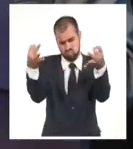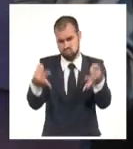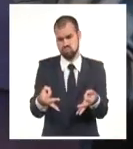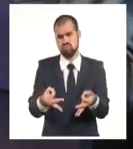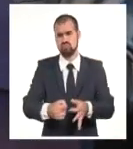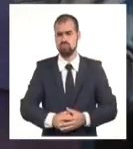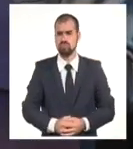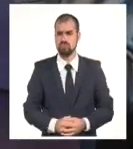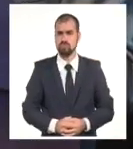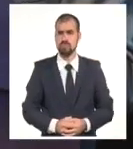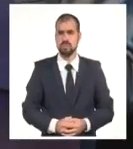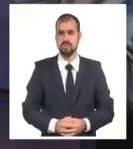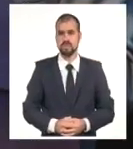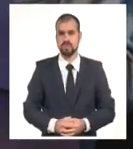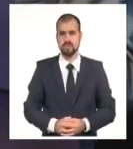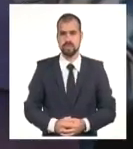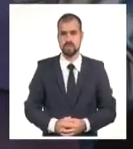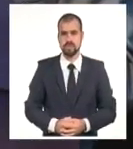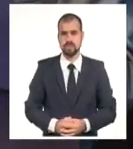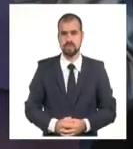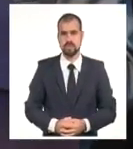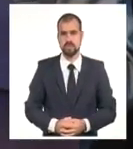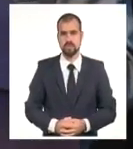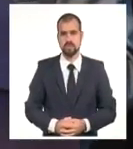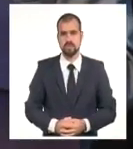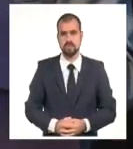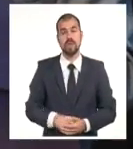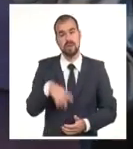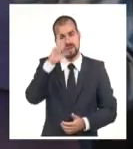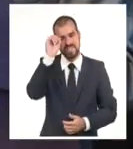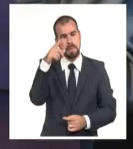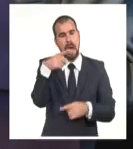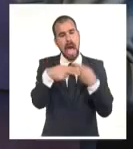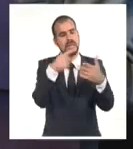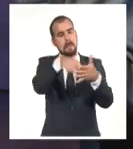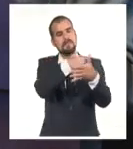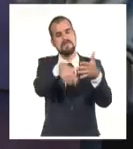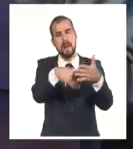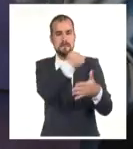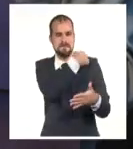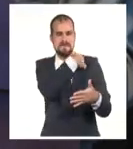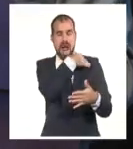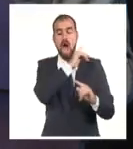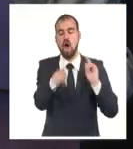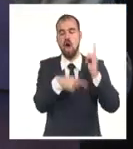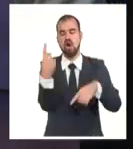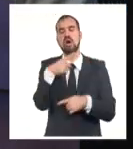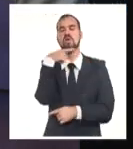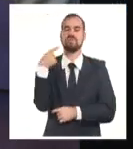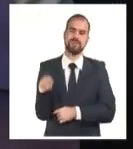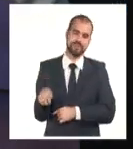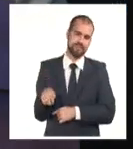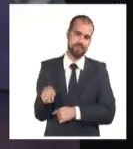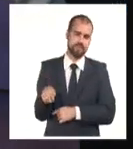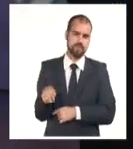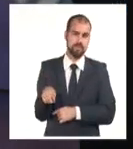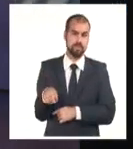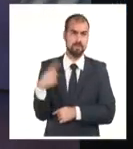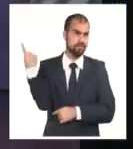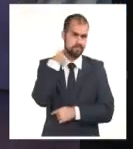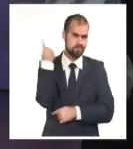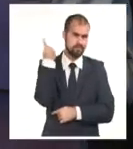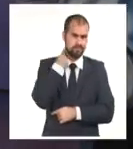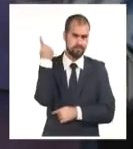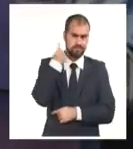ha establecido un cerco militar ofensivo contra la Federación de Rusia. Durante décadas ha habido un empeño consistente del gobierno